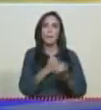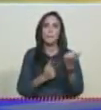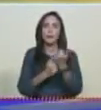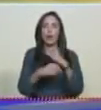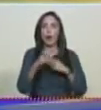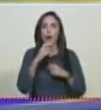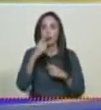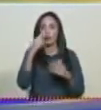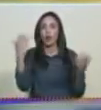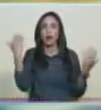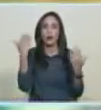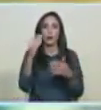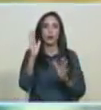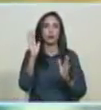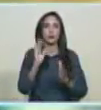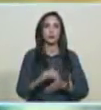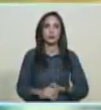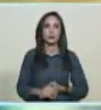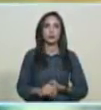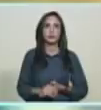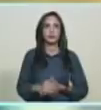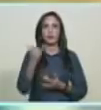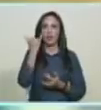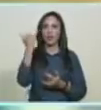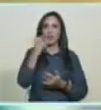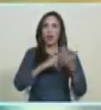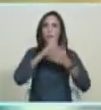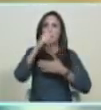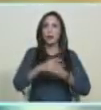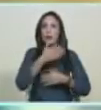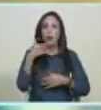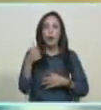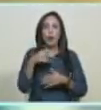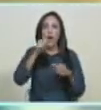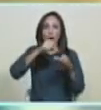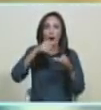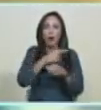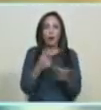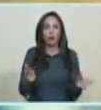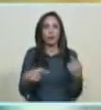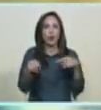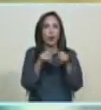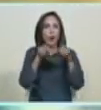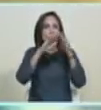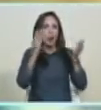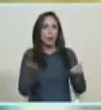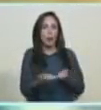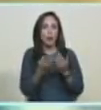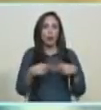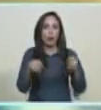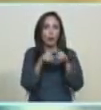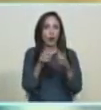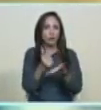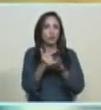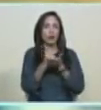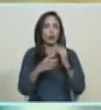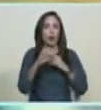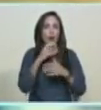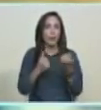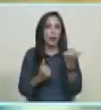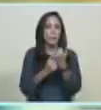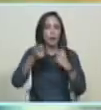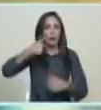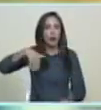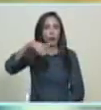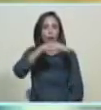oro. ¿Pudiera haber un mejor plan de ahorro? ¿En algún lugar hay un plan de ahorro en oro para apoyar al